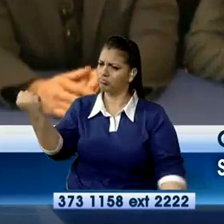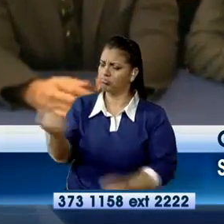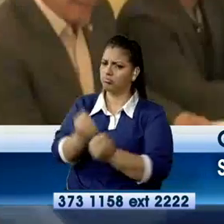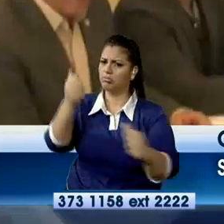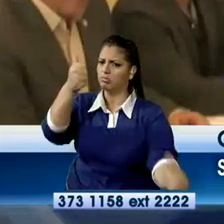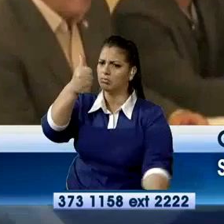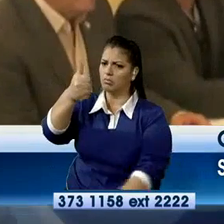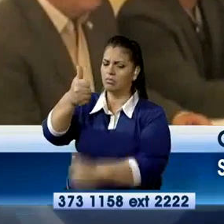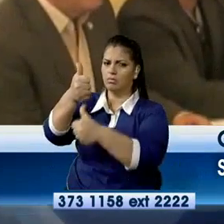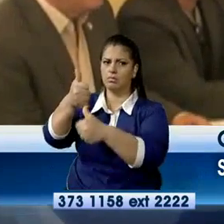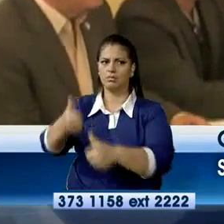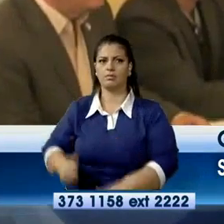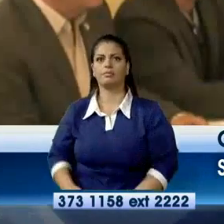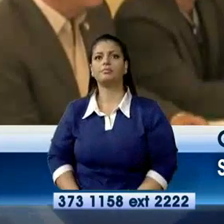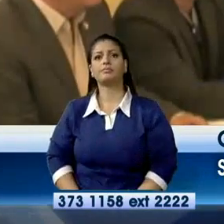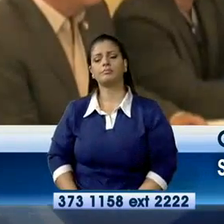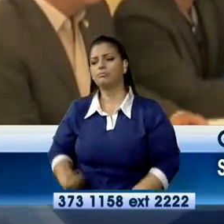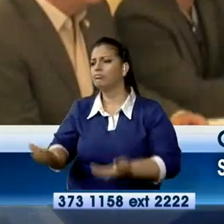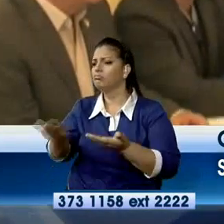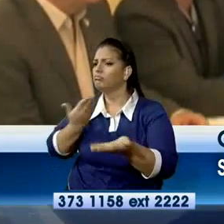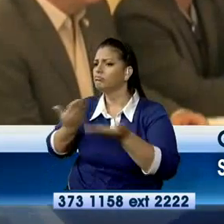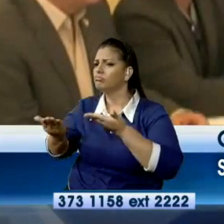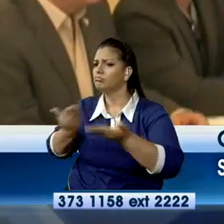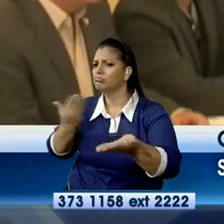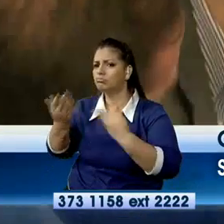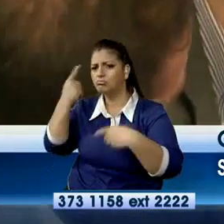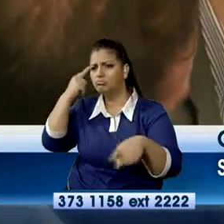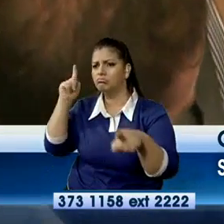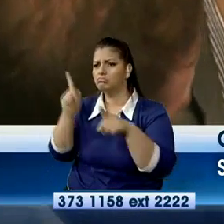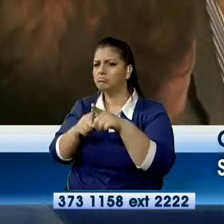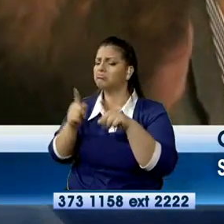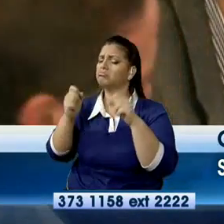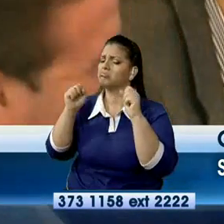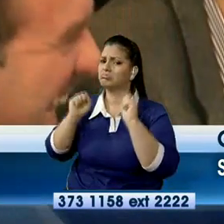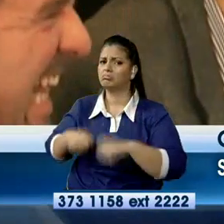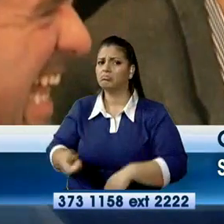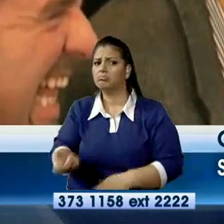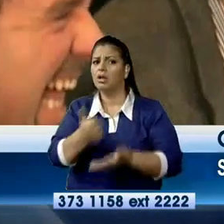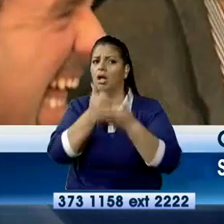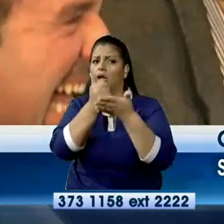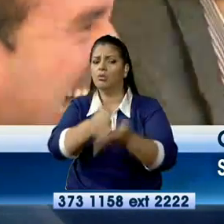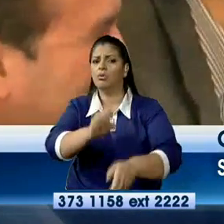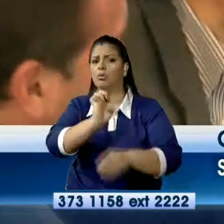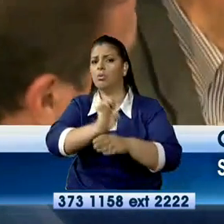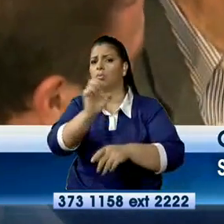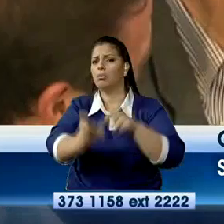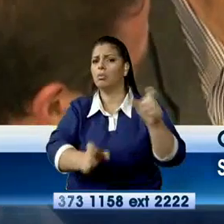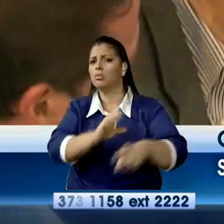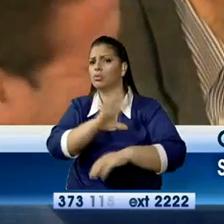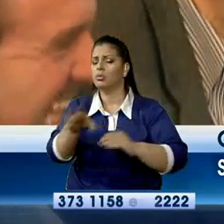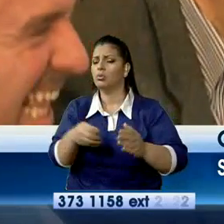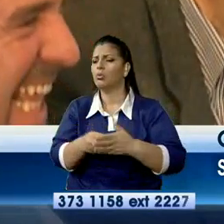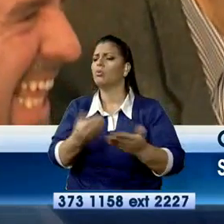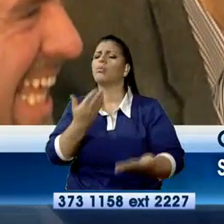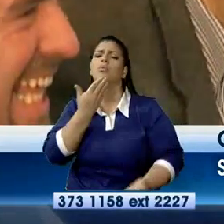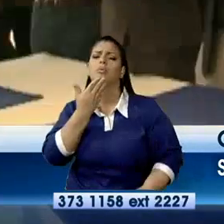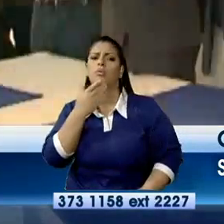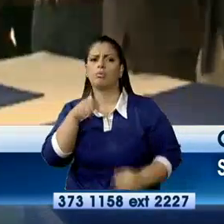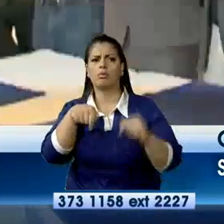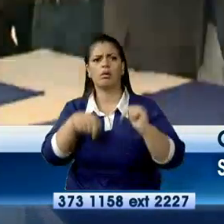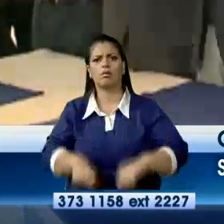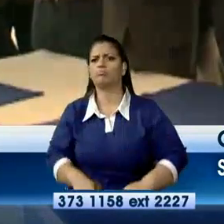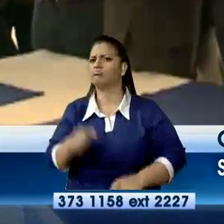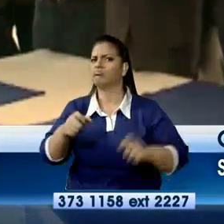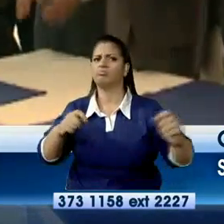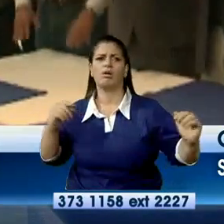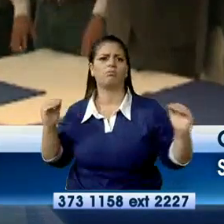necesarios para llegar a los acuerdos que aspiran todos los ecuatorianos, como lo son reconstruir la democracia y